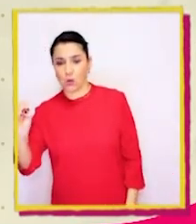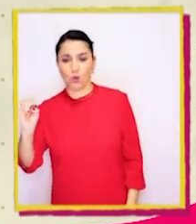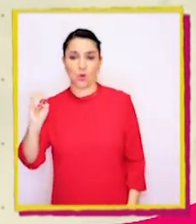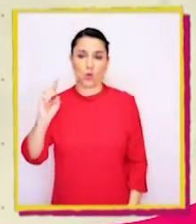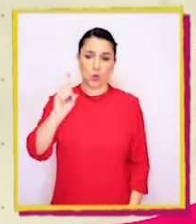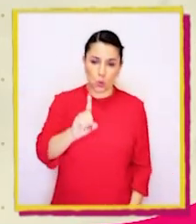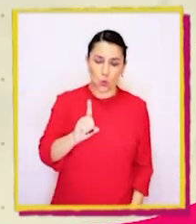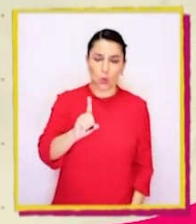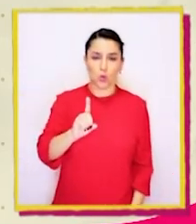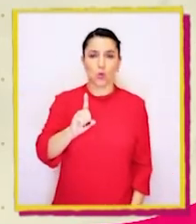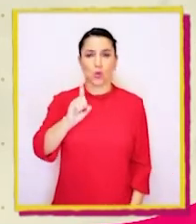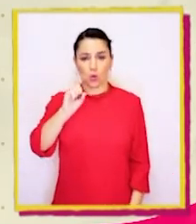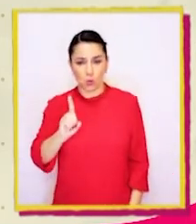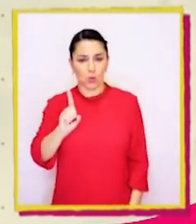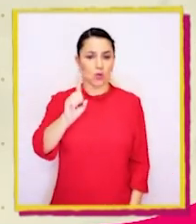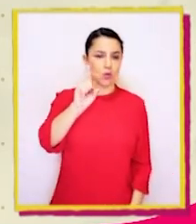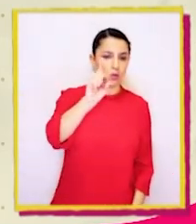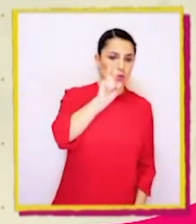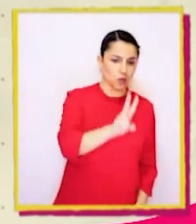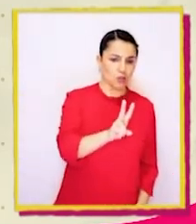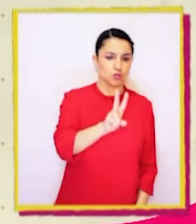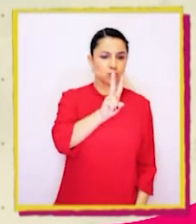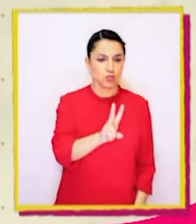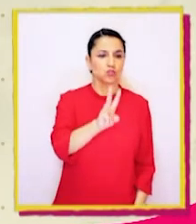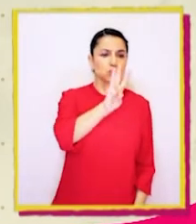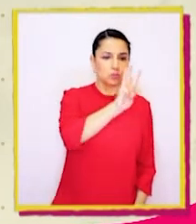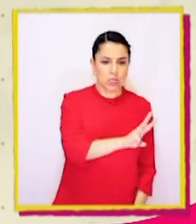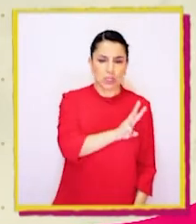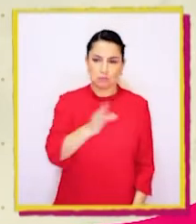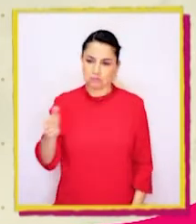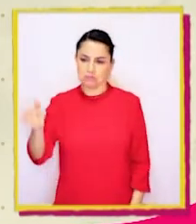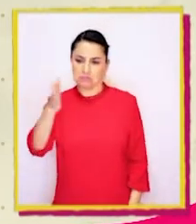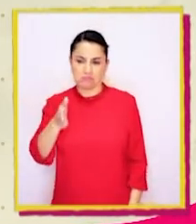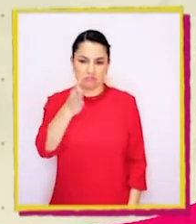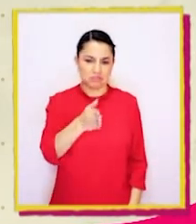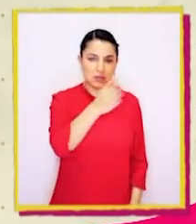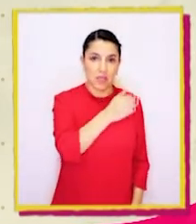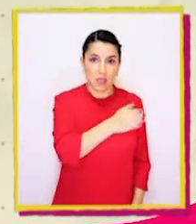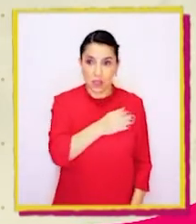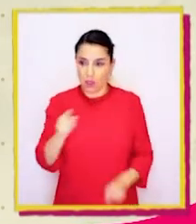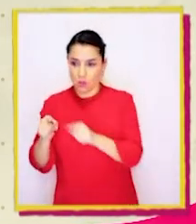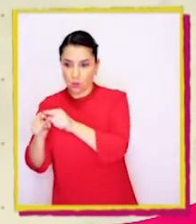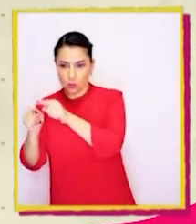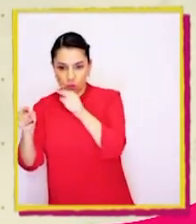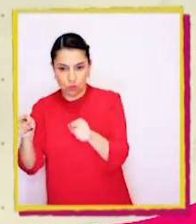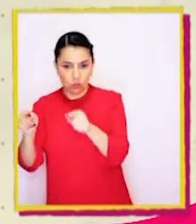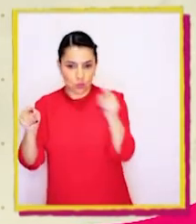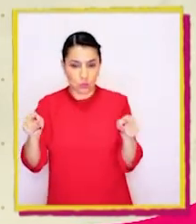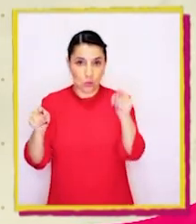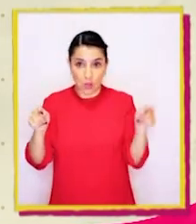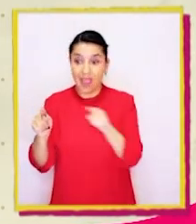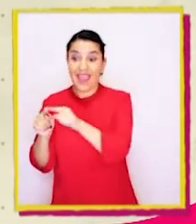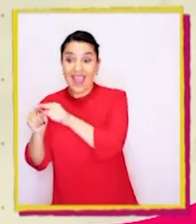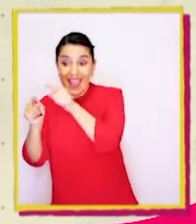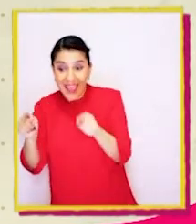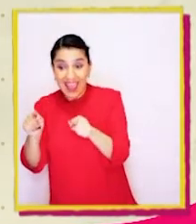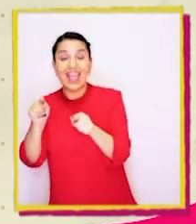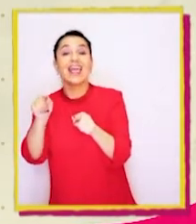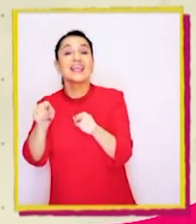1, del 1 al 2, del 2 al 3 y así sucesivamente. Todas esas regiones son un